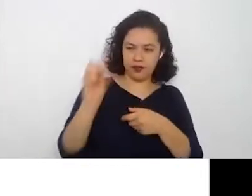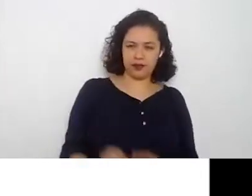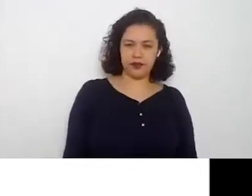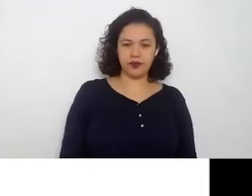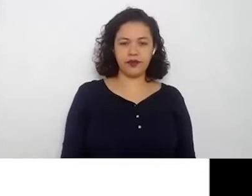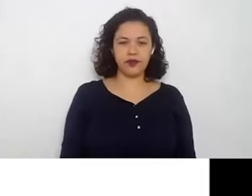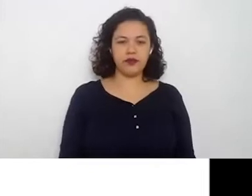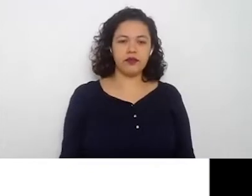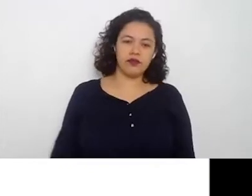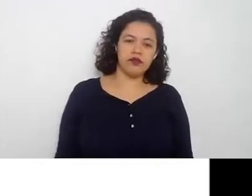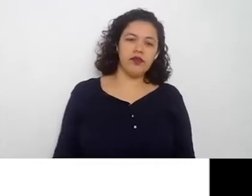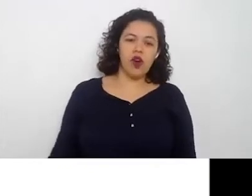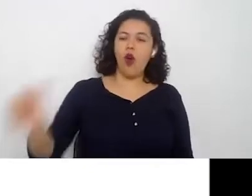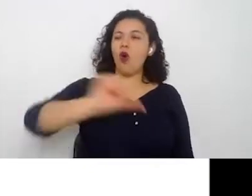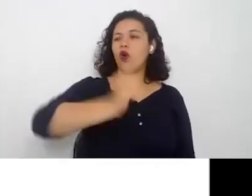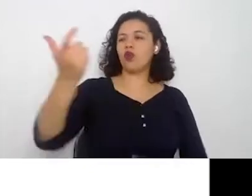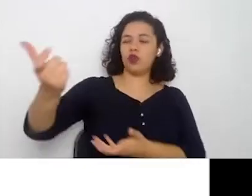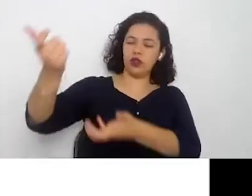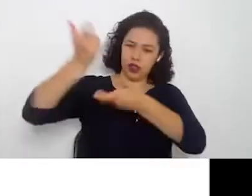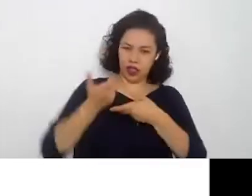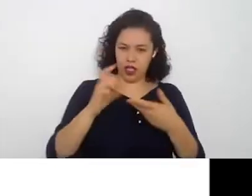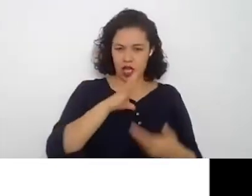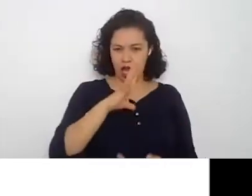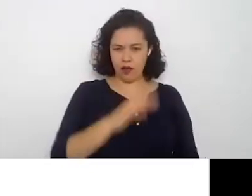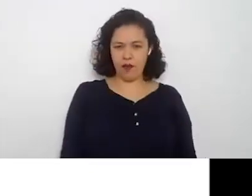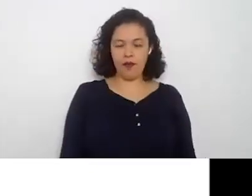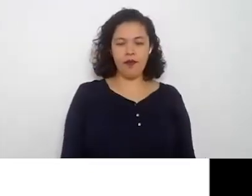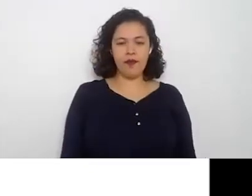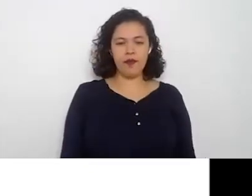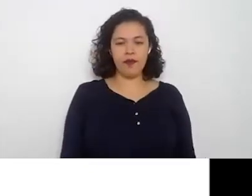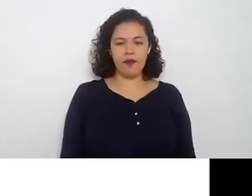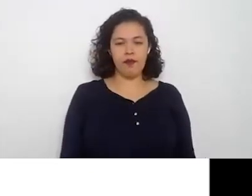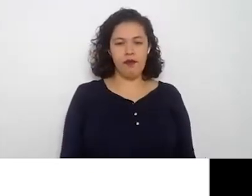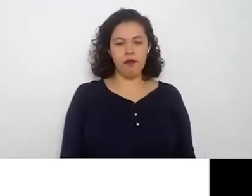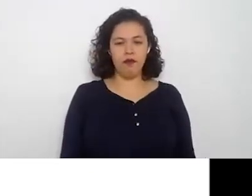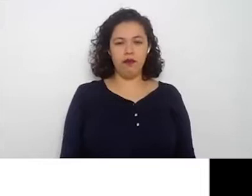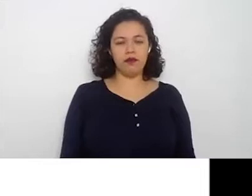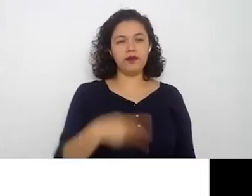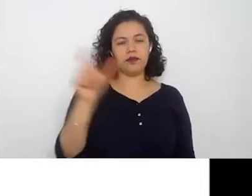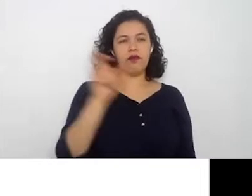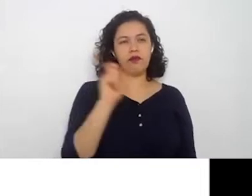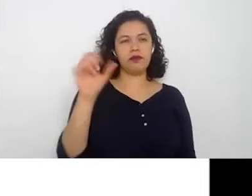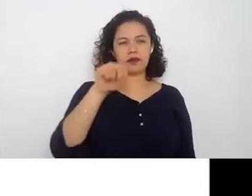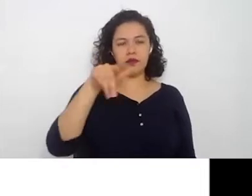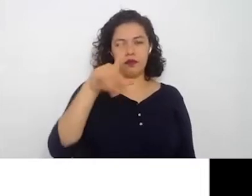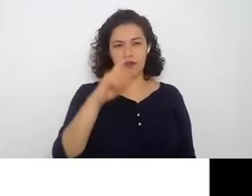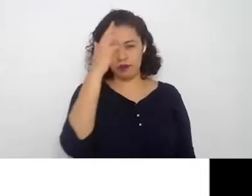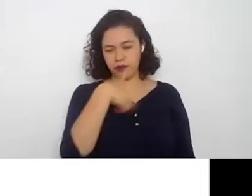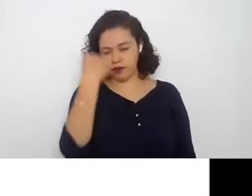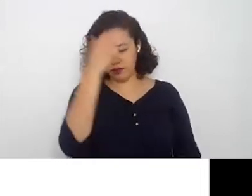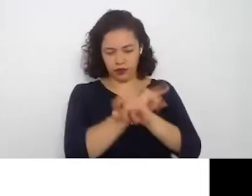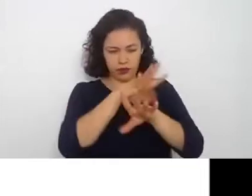esta cuenta de otros ingresos obtenidos, cuando empieza el SAT en su análisis de datos, identifica